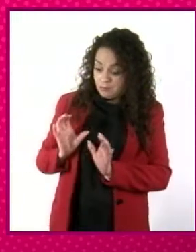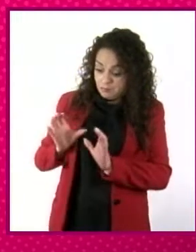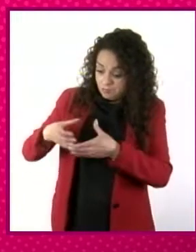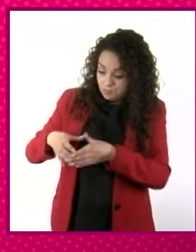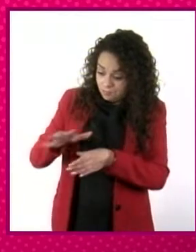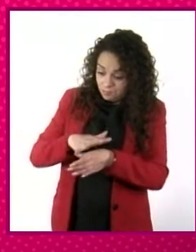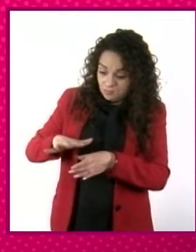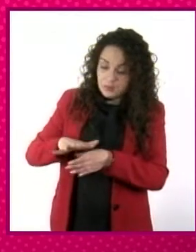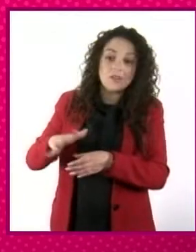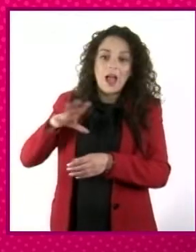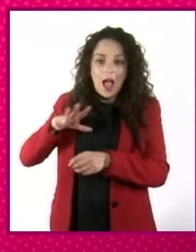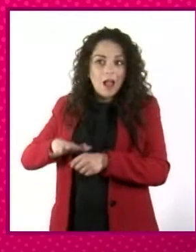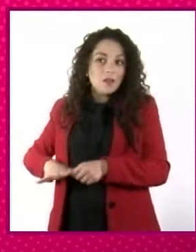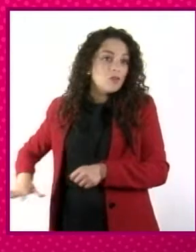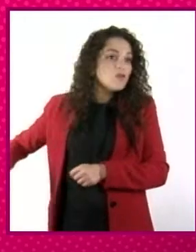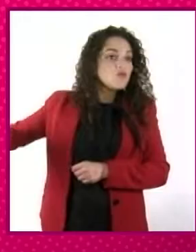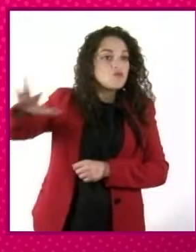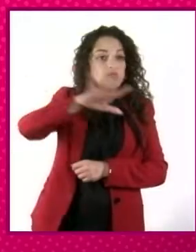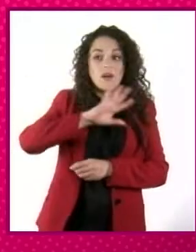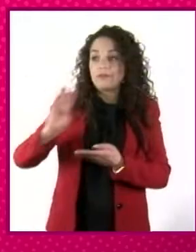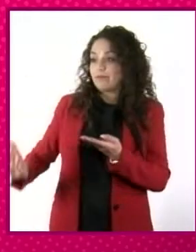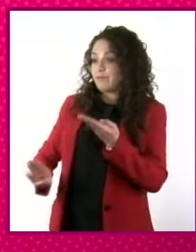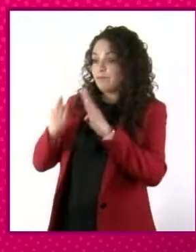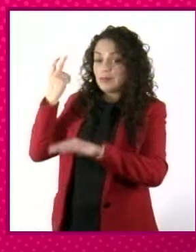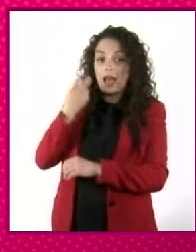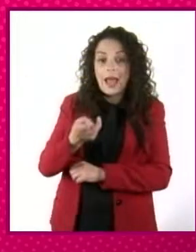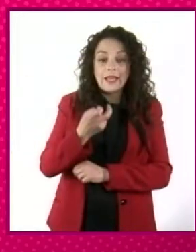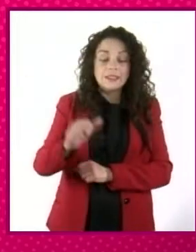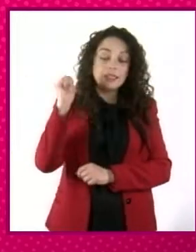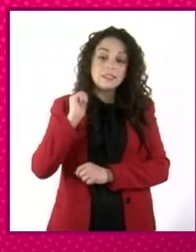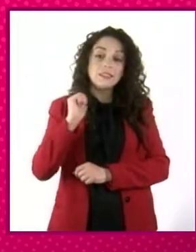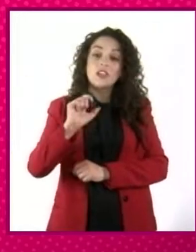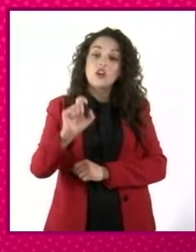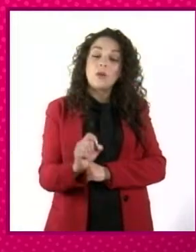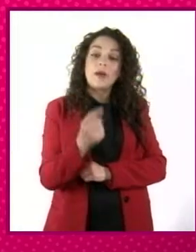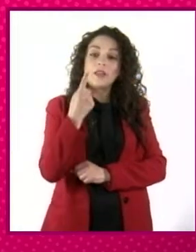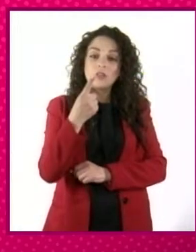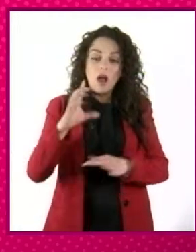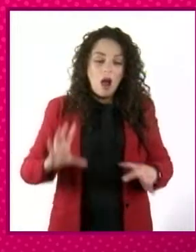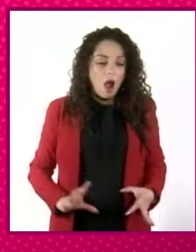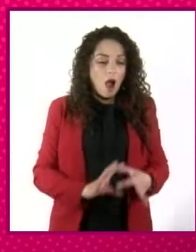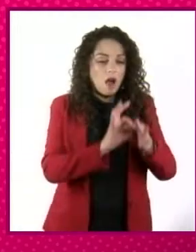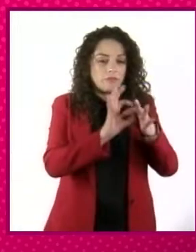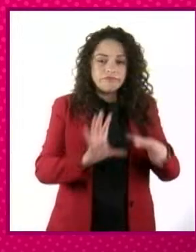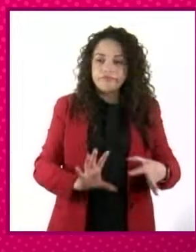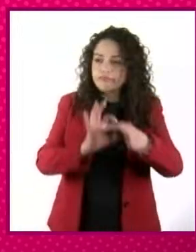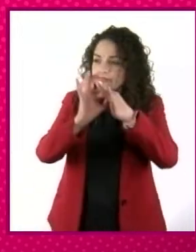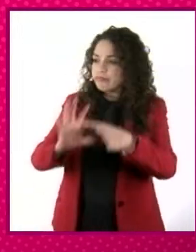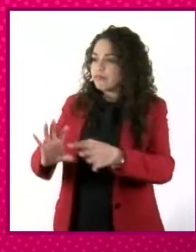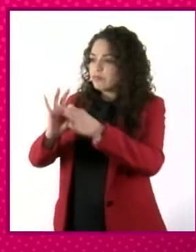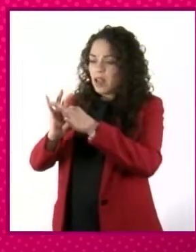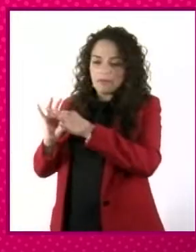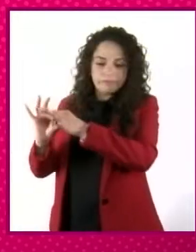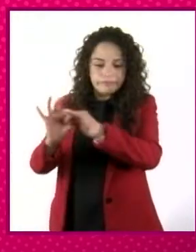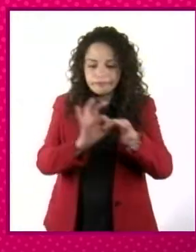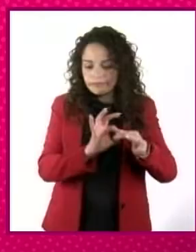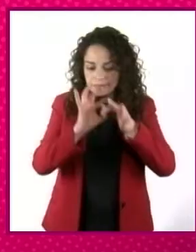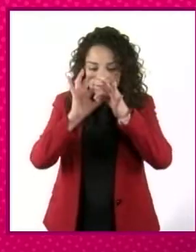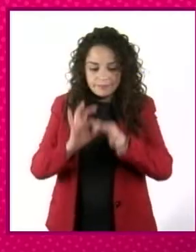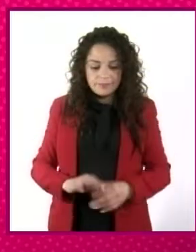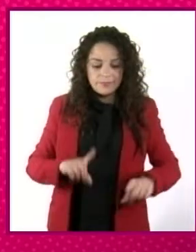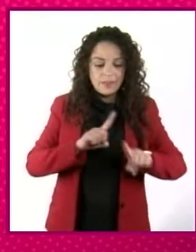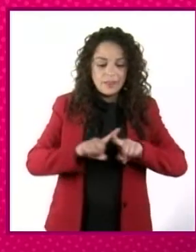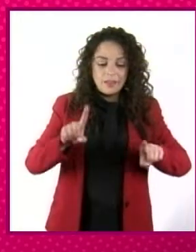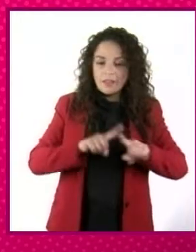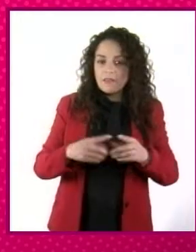comunidad, sino que el mundo en este siglo XXI está conectado por redes de todo tipo y que eso hace que la